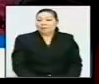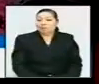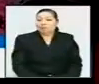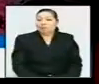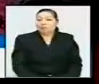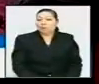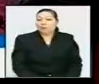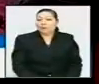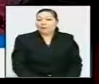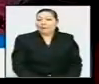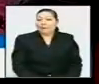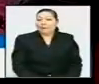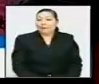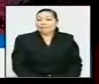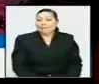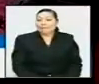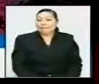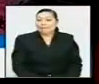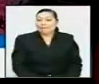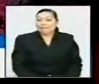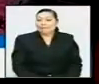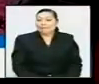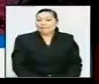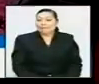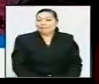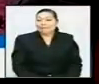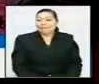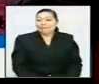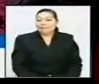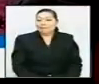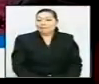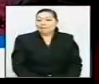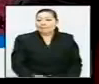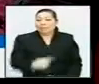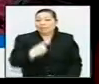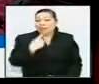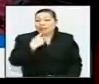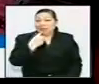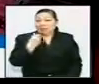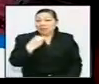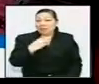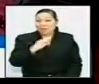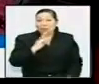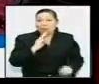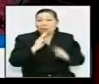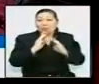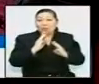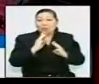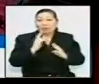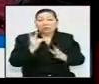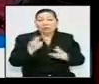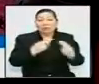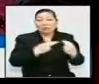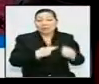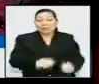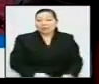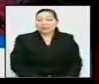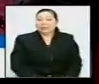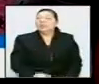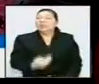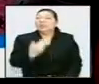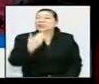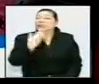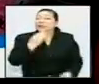A mi teléfono, llamadas WhatsApp, y me decía: contralor, volumen, por favor, responsabilidad, contralor, quiénes